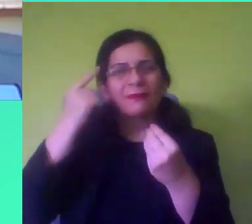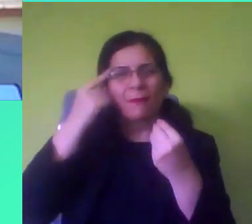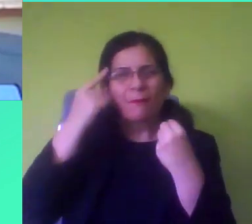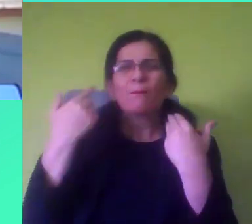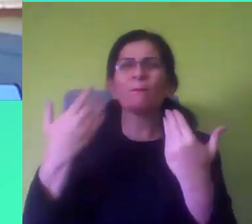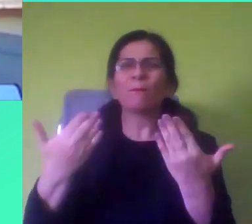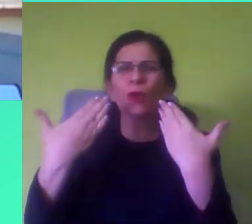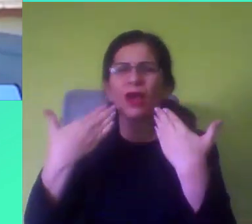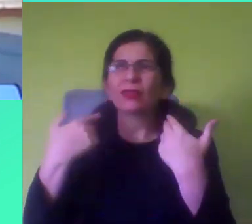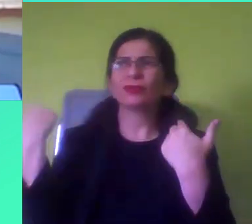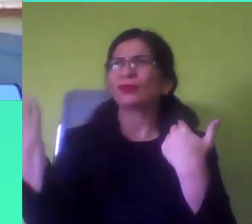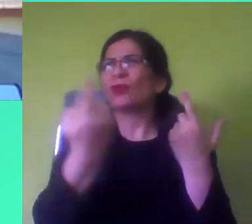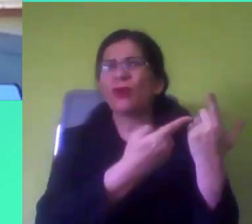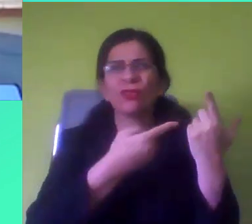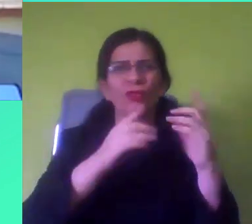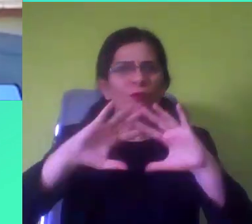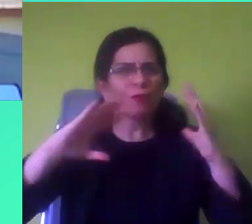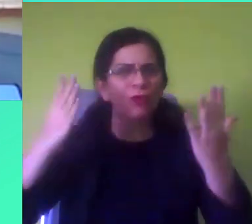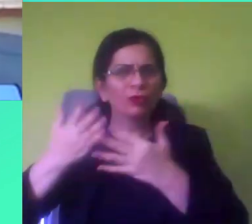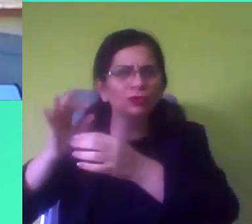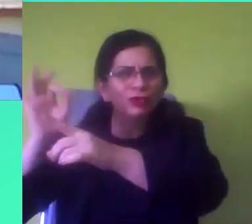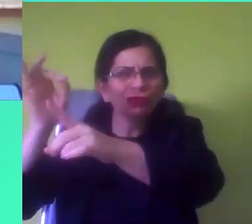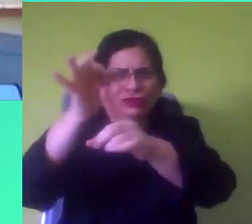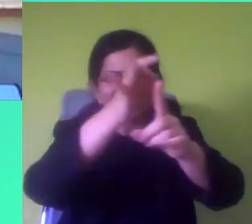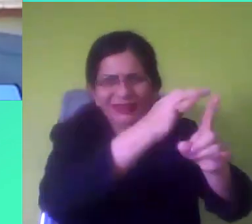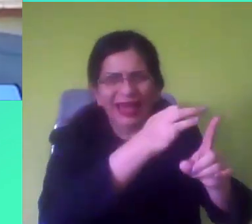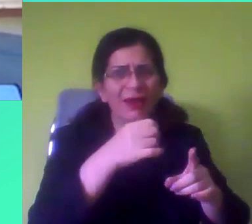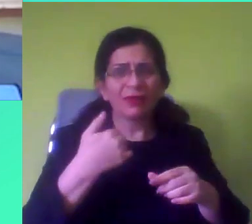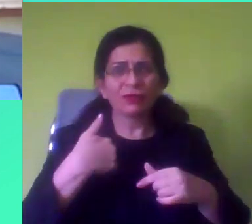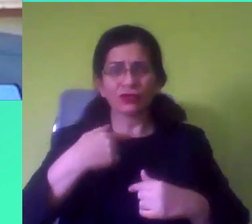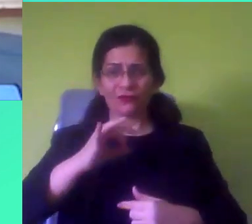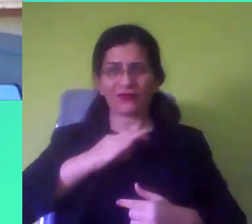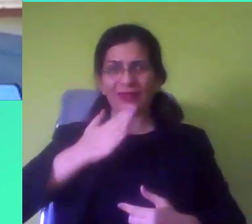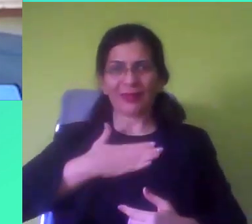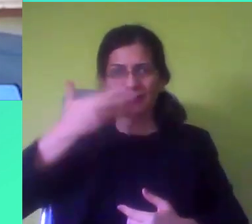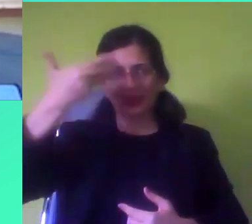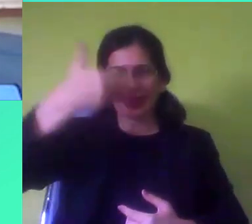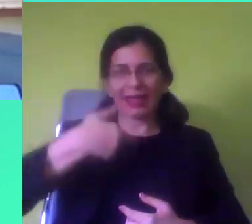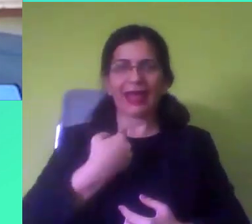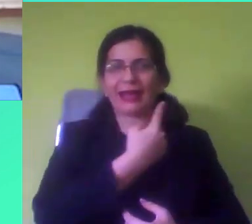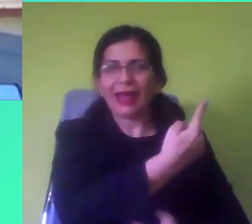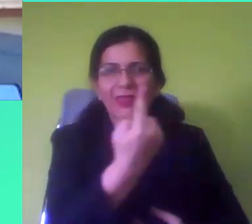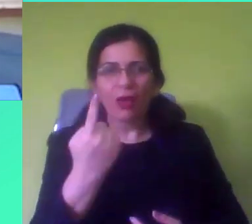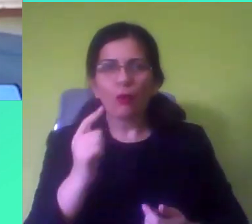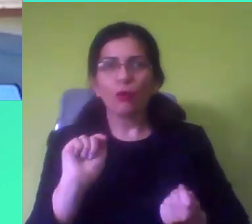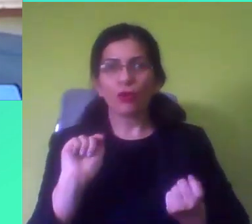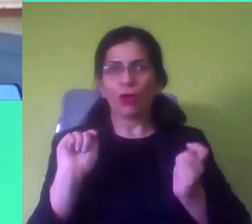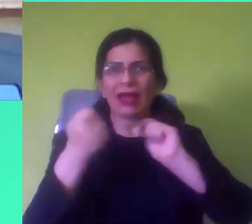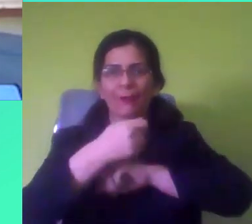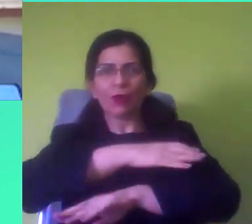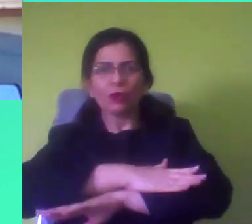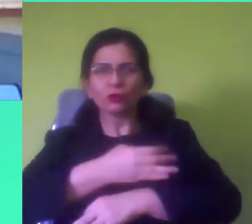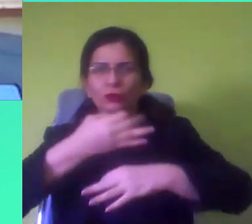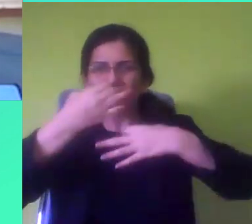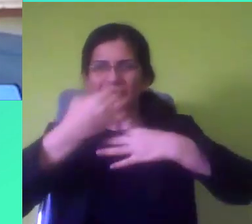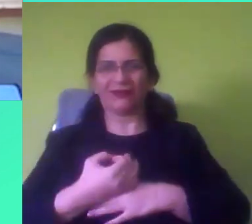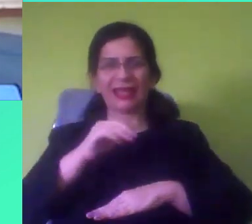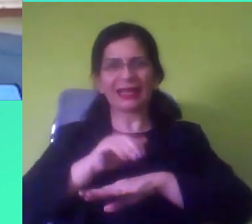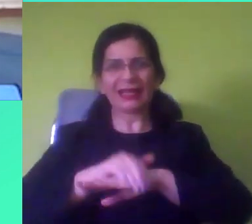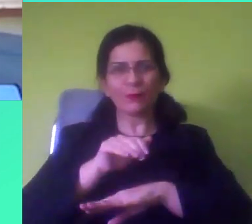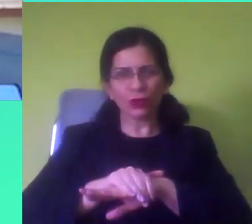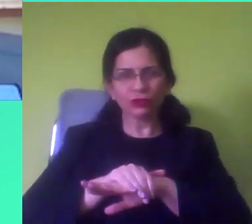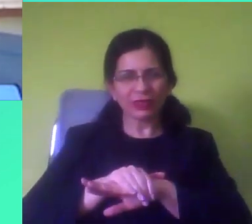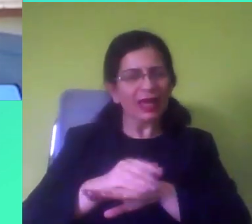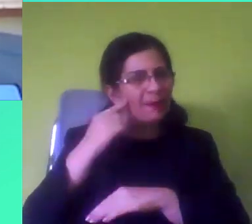nosotros modificamos nuestra conducta, en esto que le hablaba de estas curvas rojas, de estas curvas celestes, el futuro puede ser